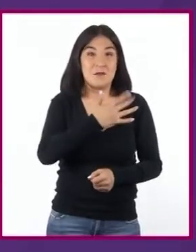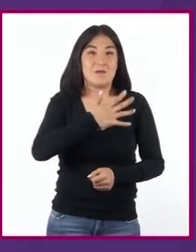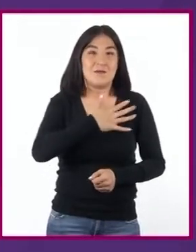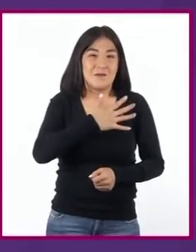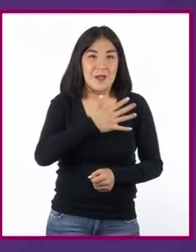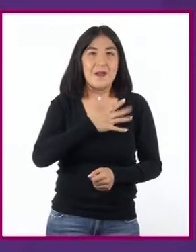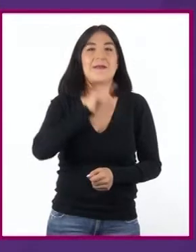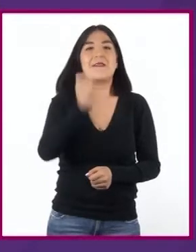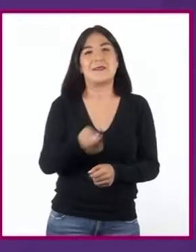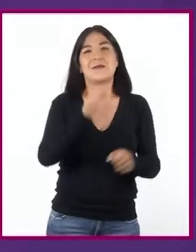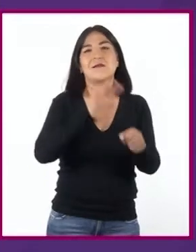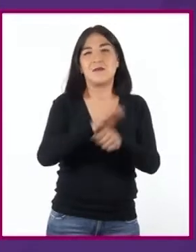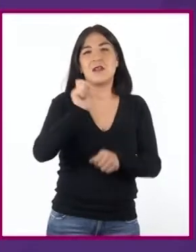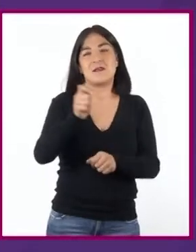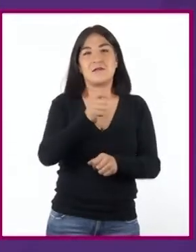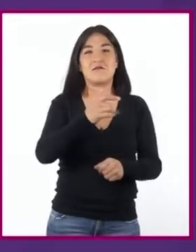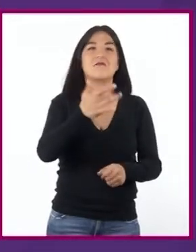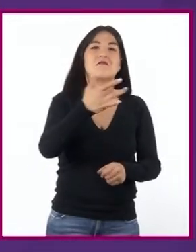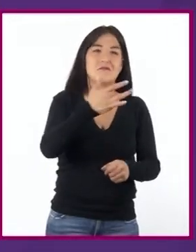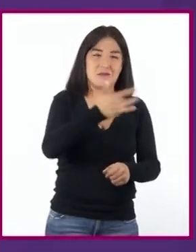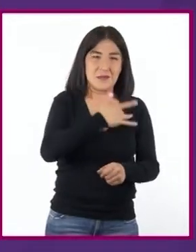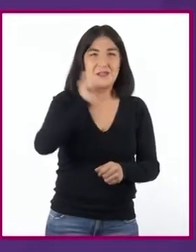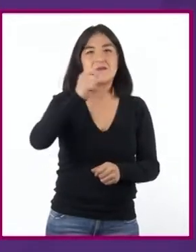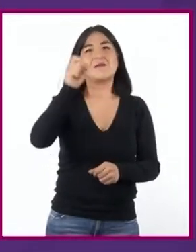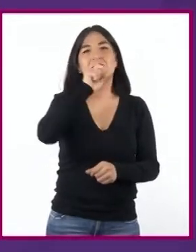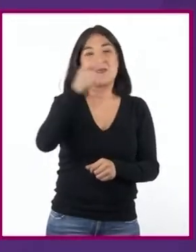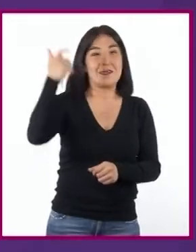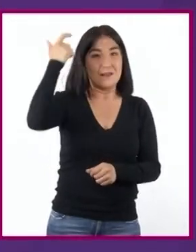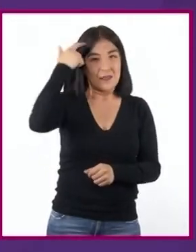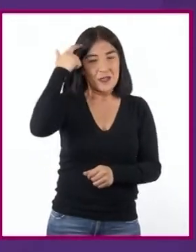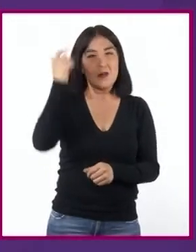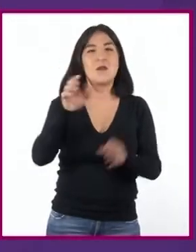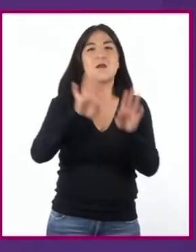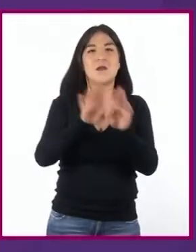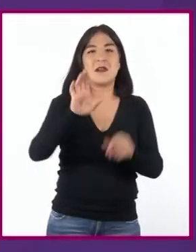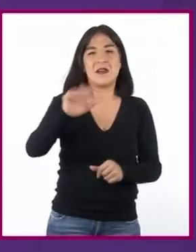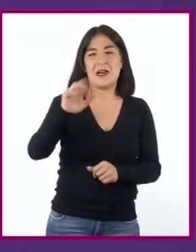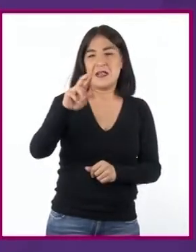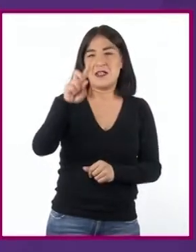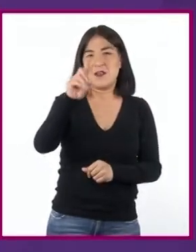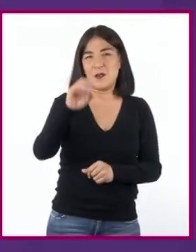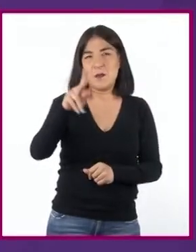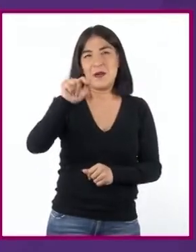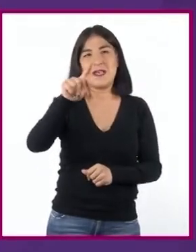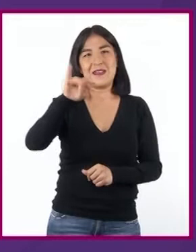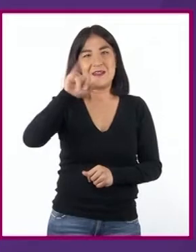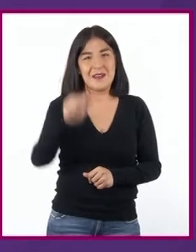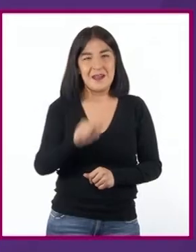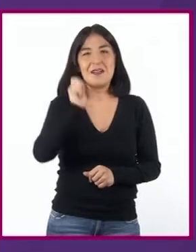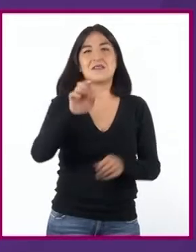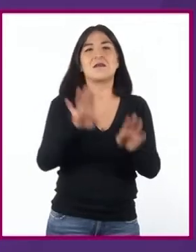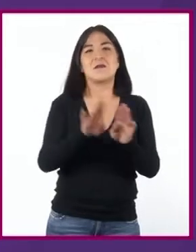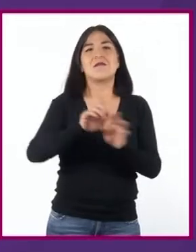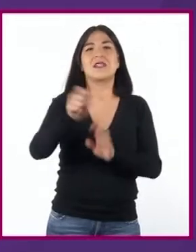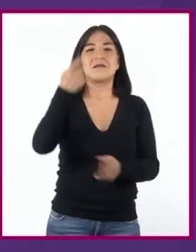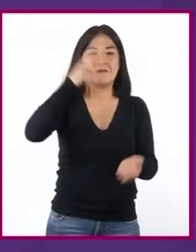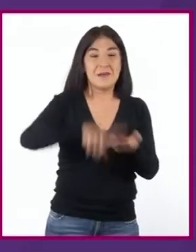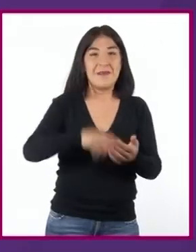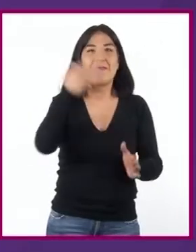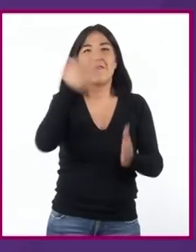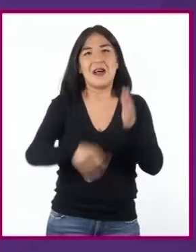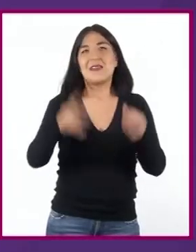a las enfermedades cerebrovasculares, a la cardiopatía reumática, a la insuficiencia